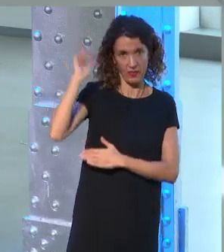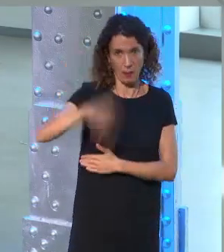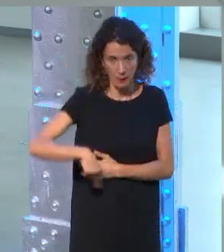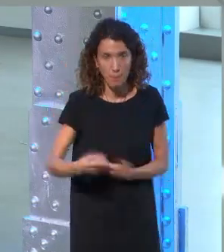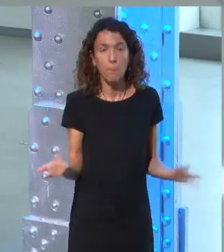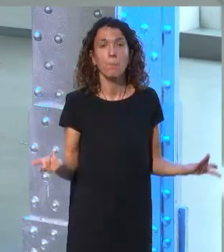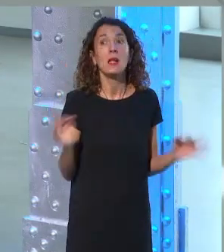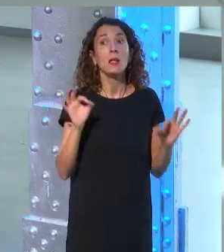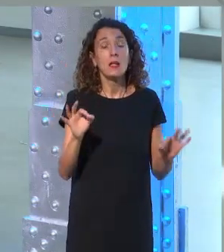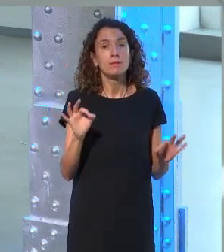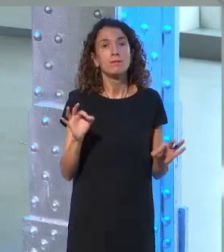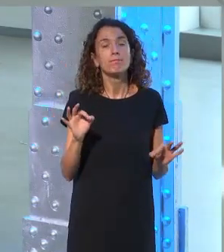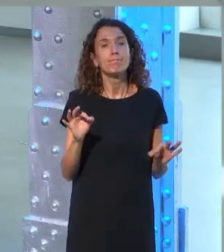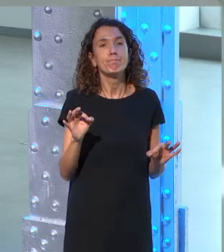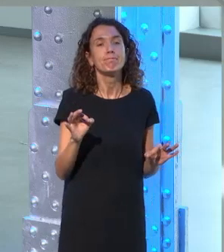greenwashing también.